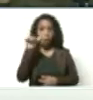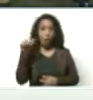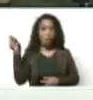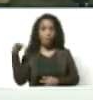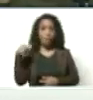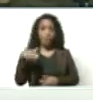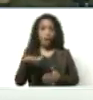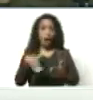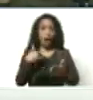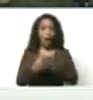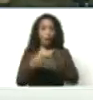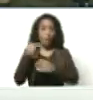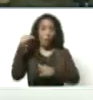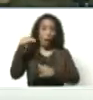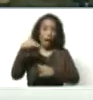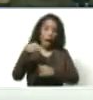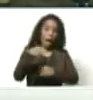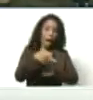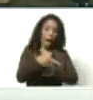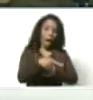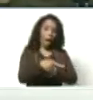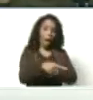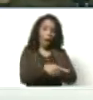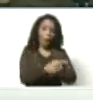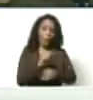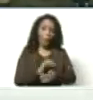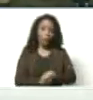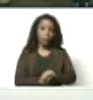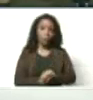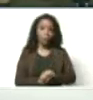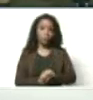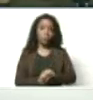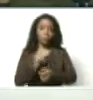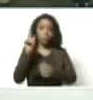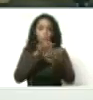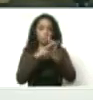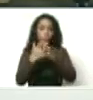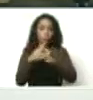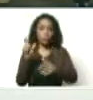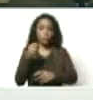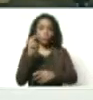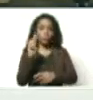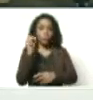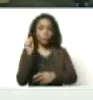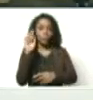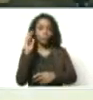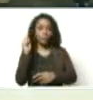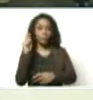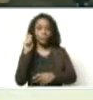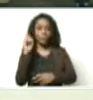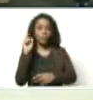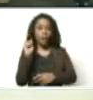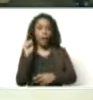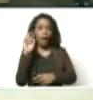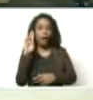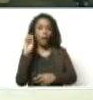llega hasta bajito abajo en el ojo en el guarataro cómo